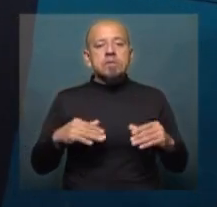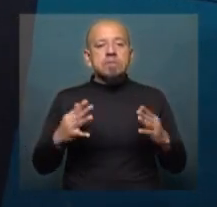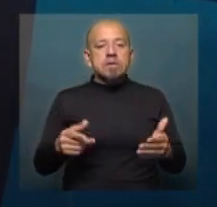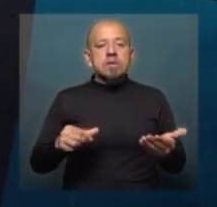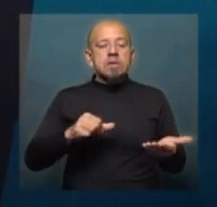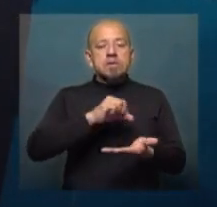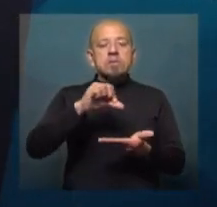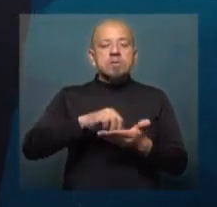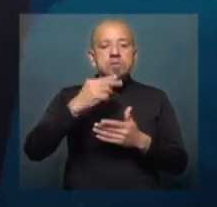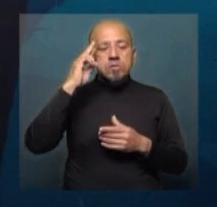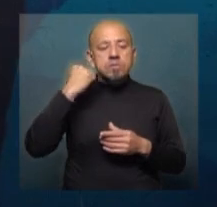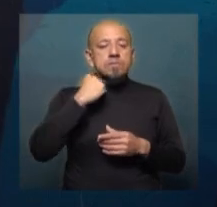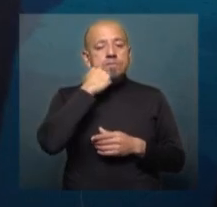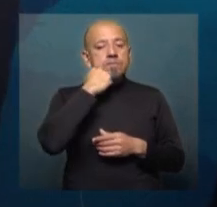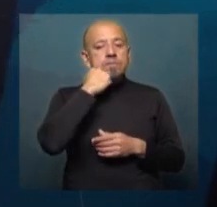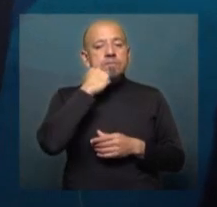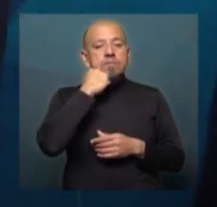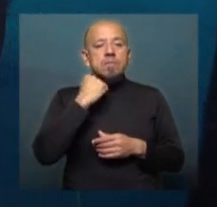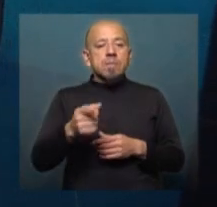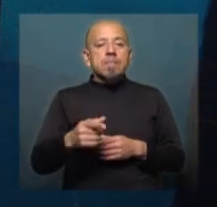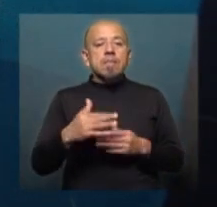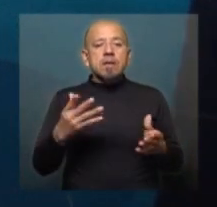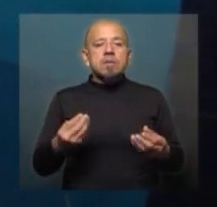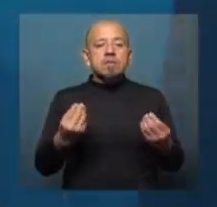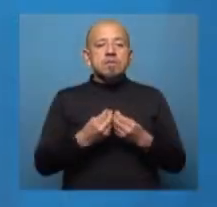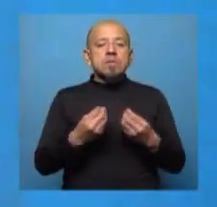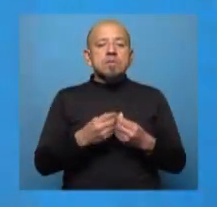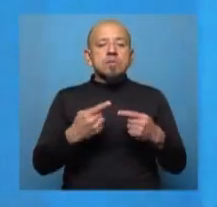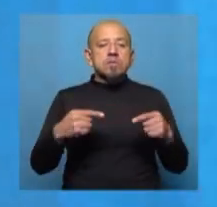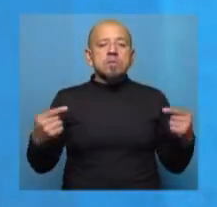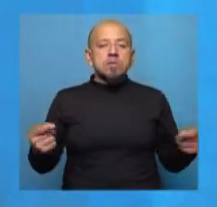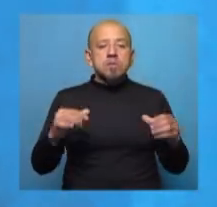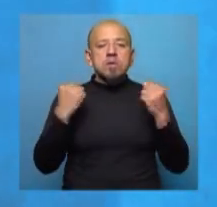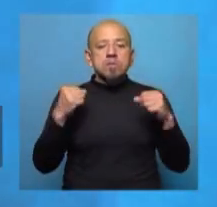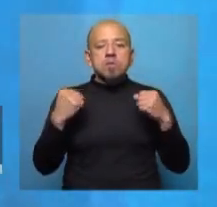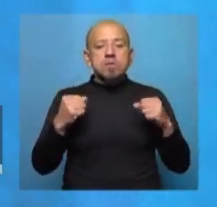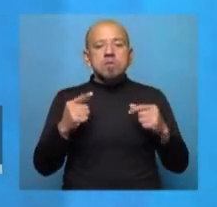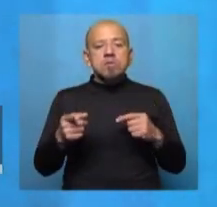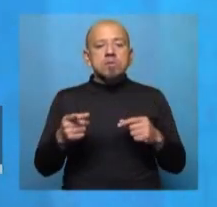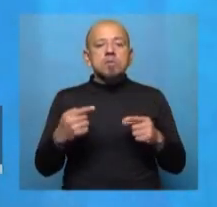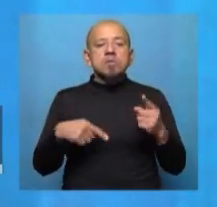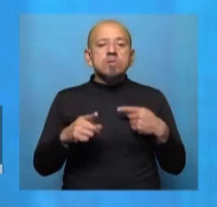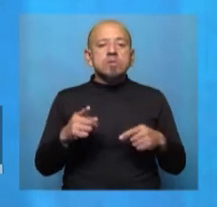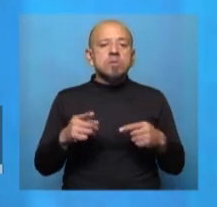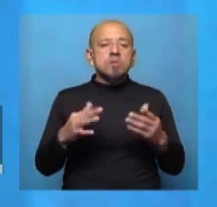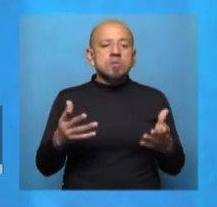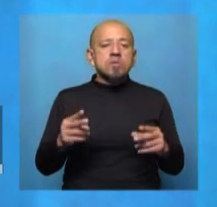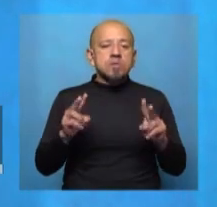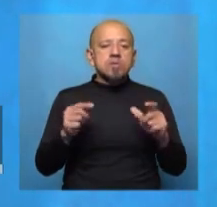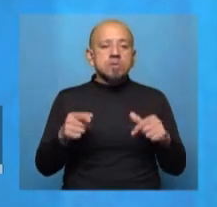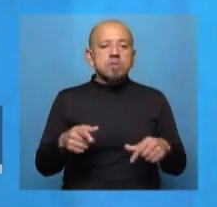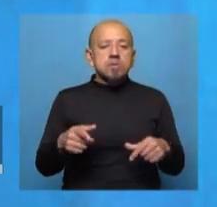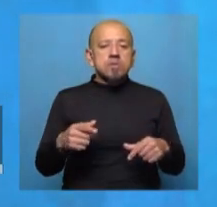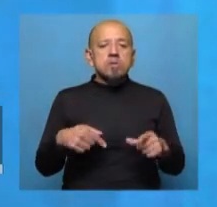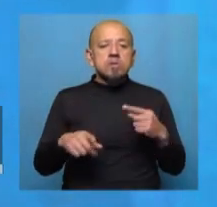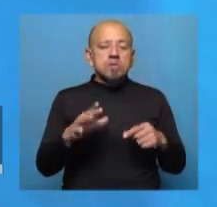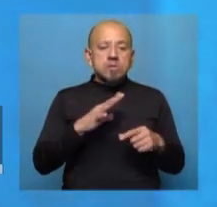país Don José Valle Ordóñez fue un adelantado en muchas cosas y en el deporte también no tanto por por cuestiones bien concretas